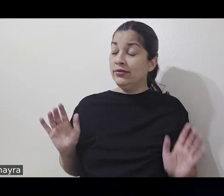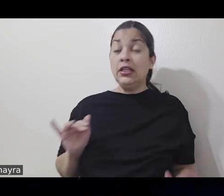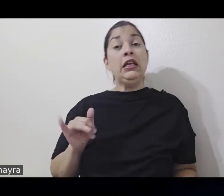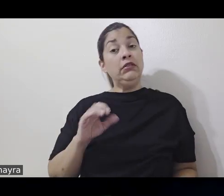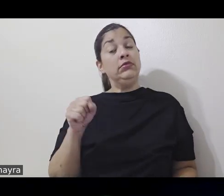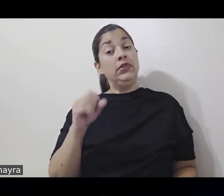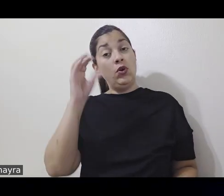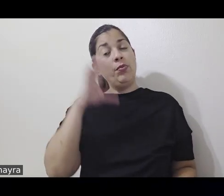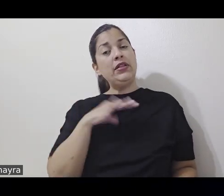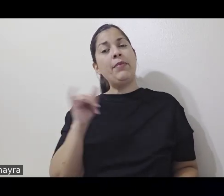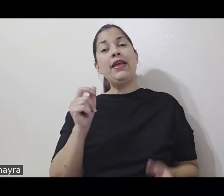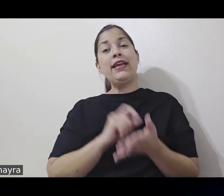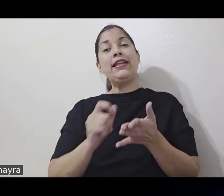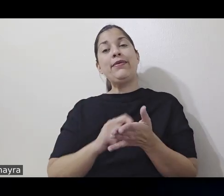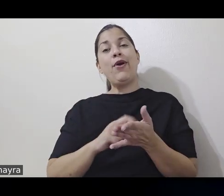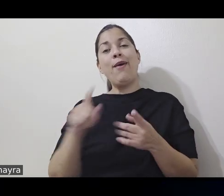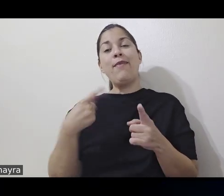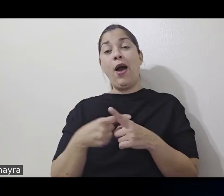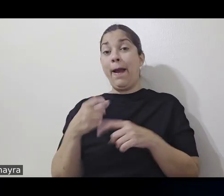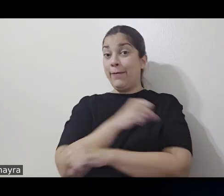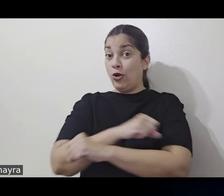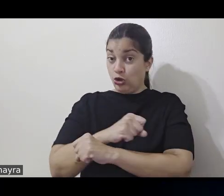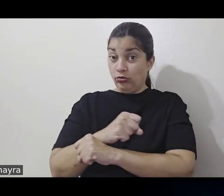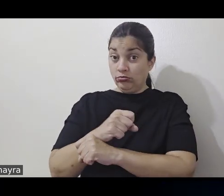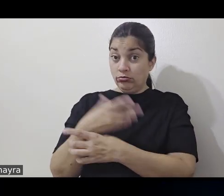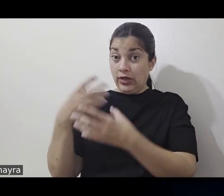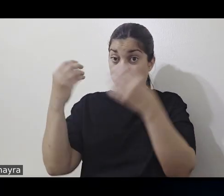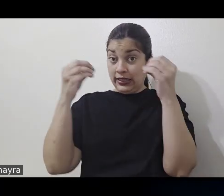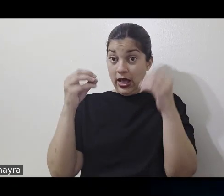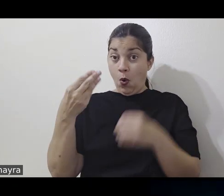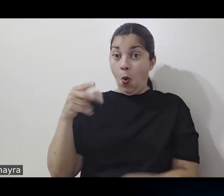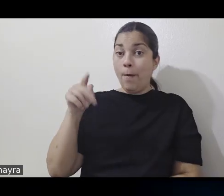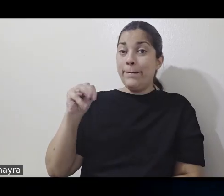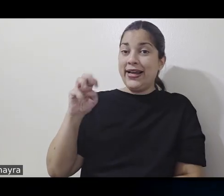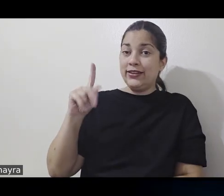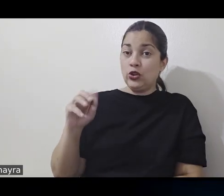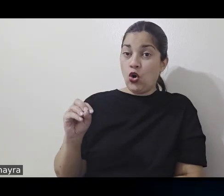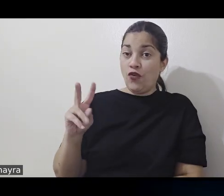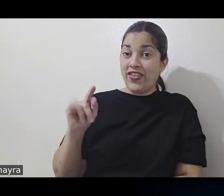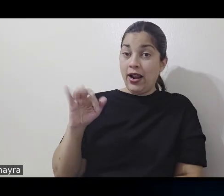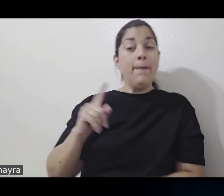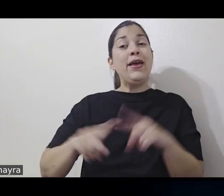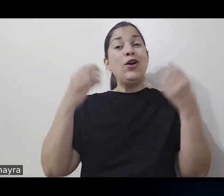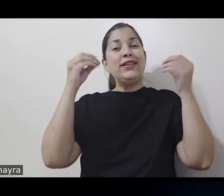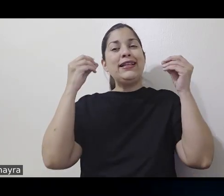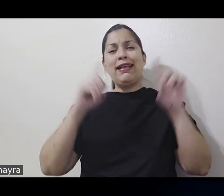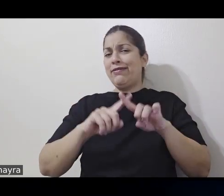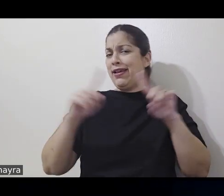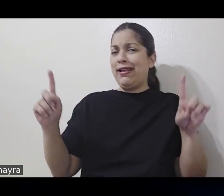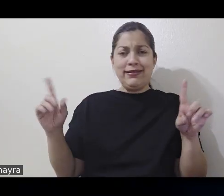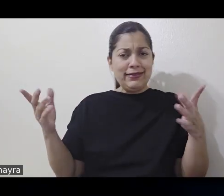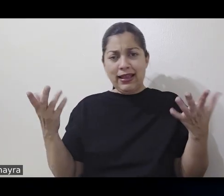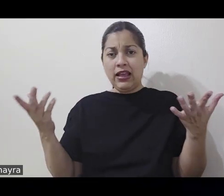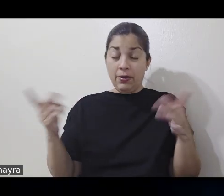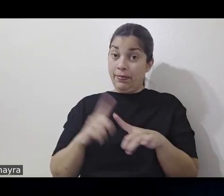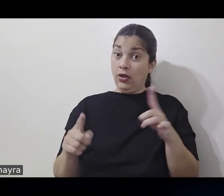escribió también sobre la explosión en Humberto Vidal, pero con otra tienda y otro trama. Pero al otro año ocurrió eso. Y la esposa